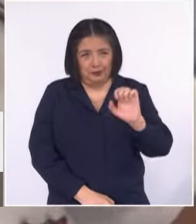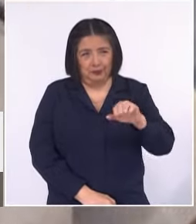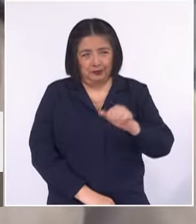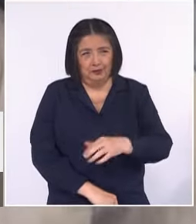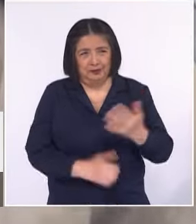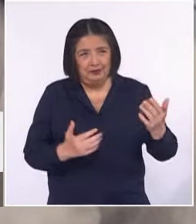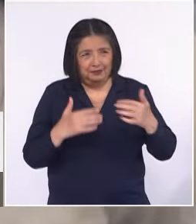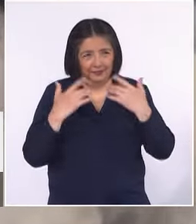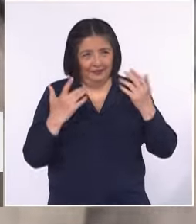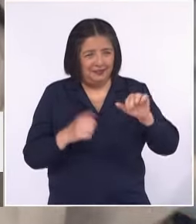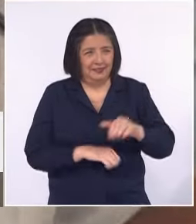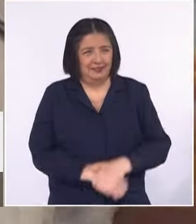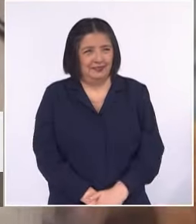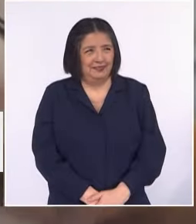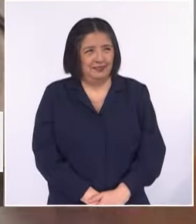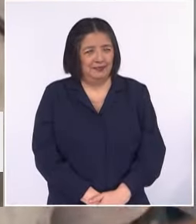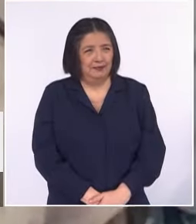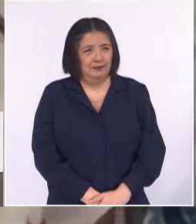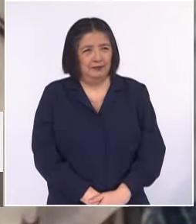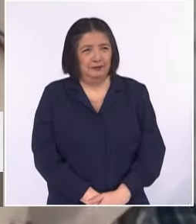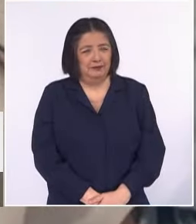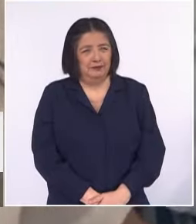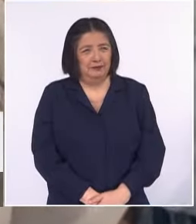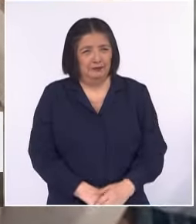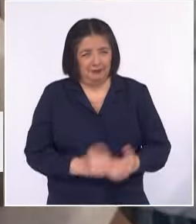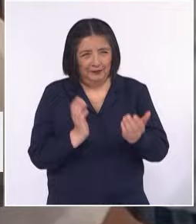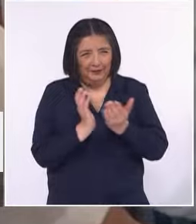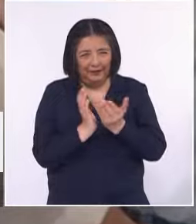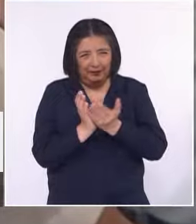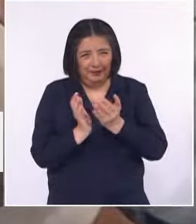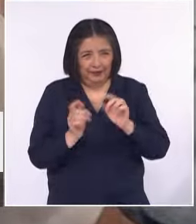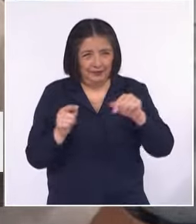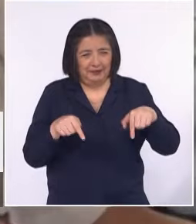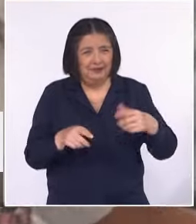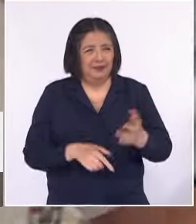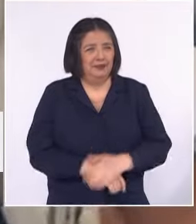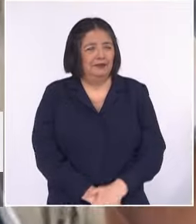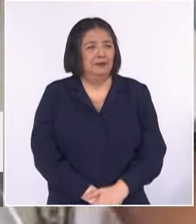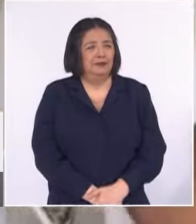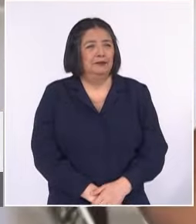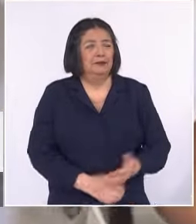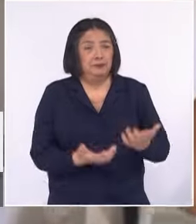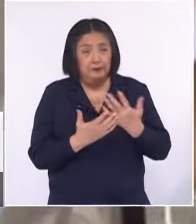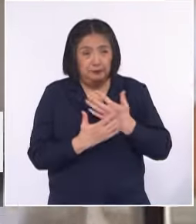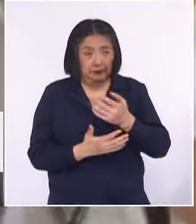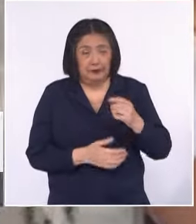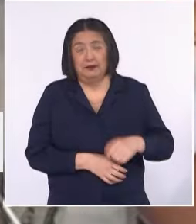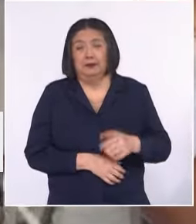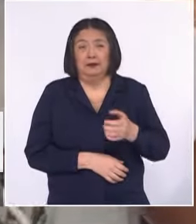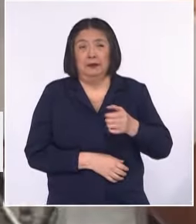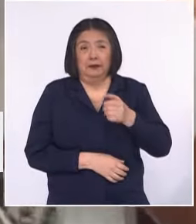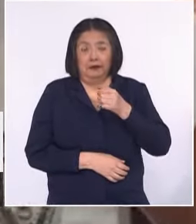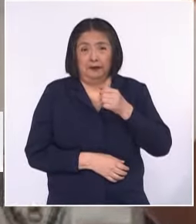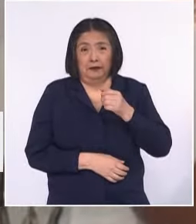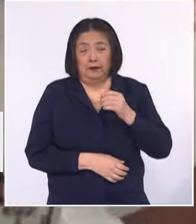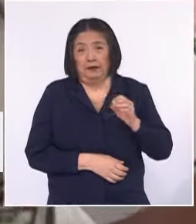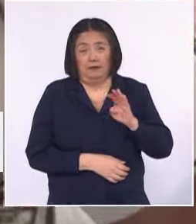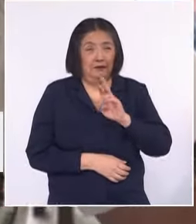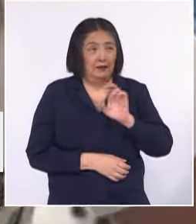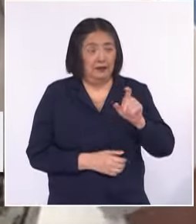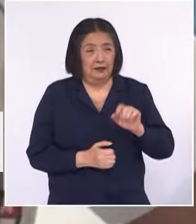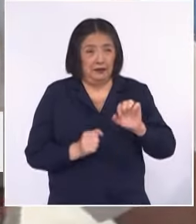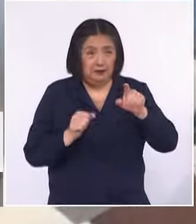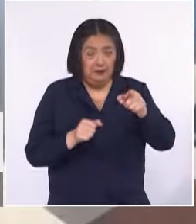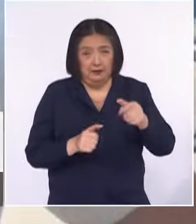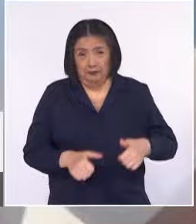Sí, contigo. Querida Briana, también de mi colegio está aquí. Querida Briana, tú nos has contado y bien lo has dicho,